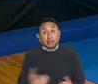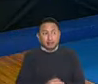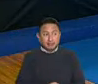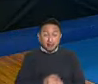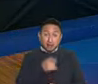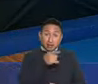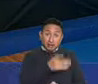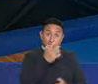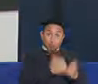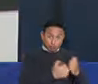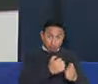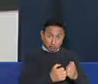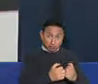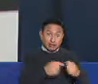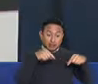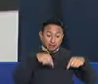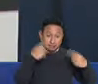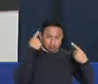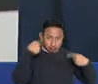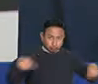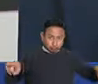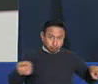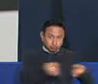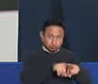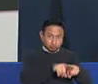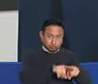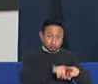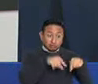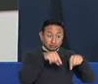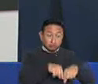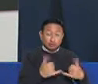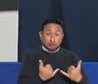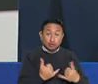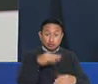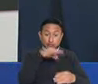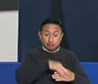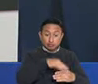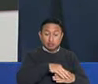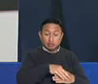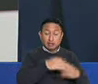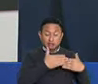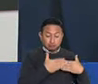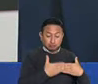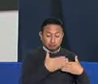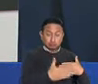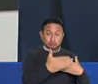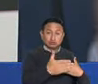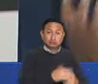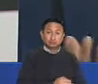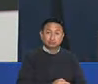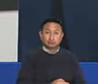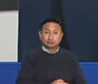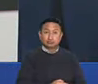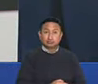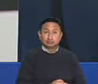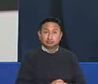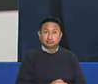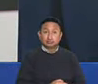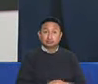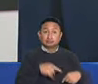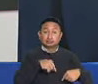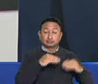esa es la unión que hay que hacerlo y que sea esta elección, este tiempo en que hemos vivido